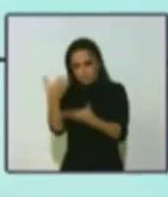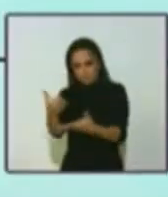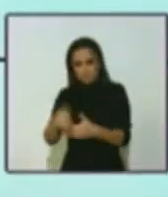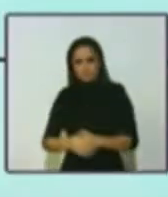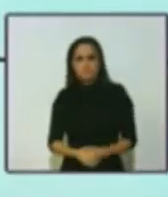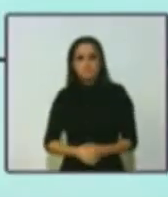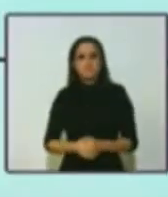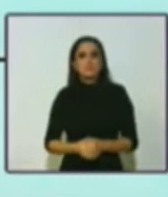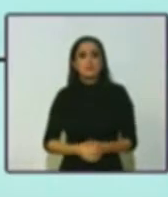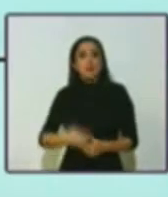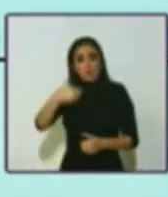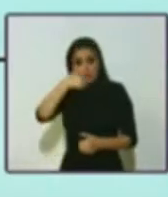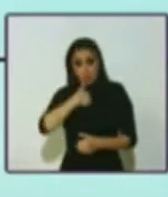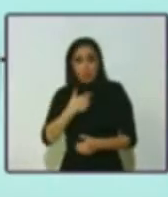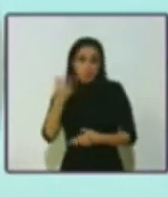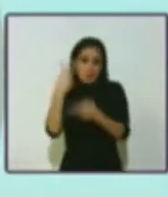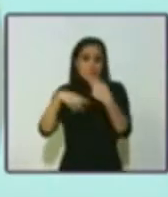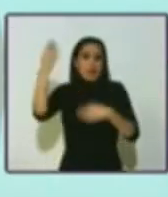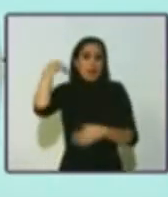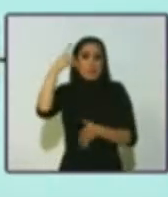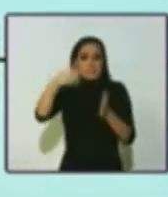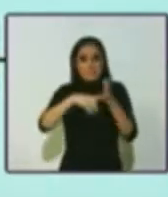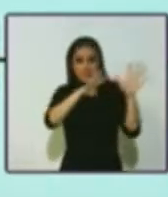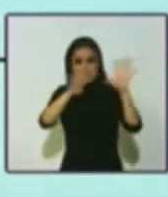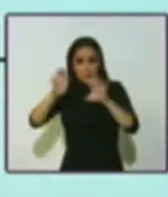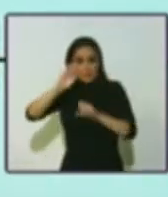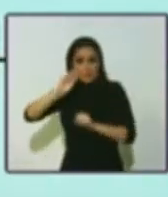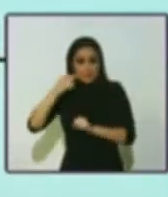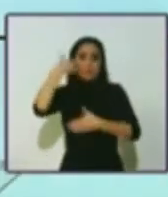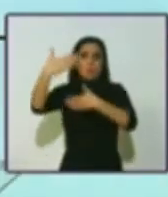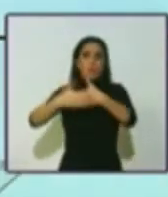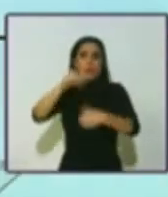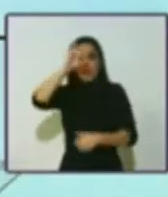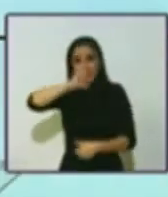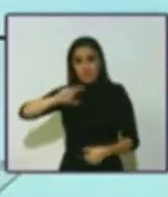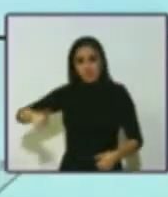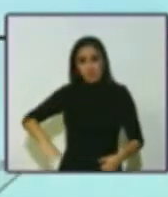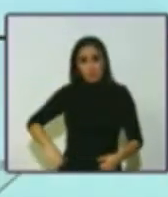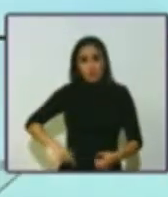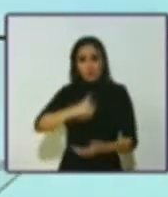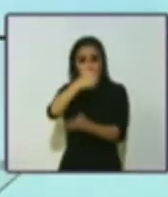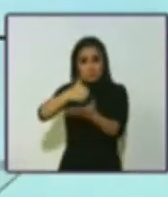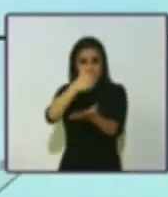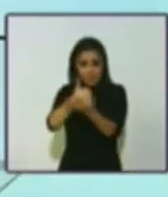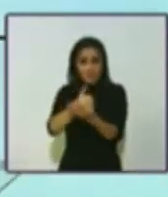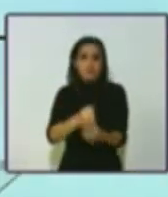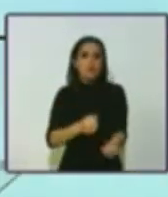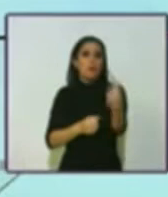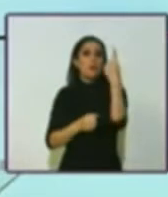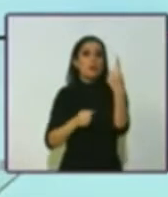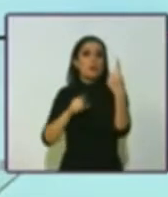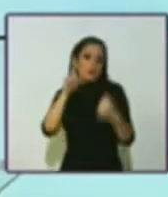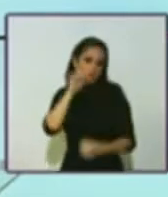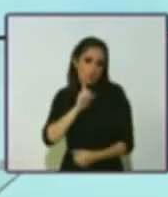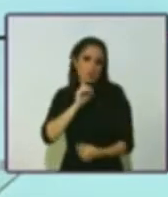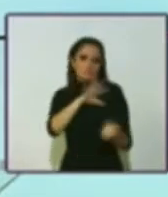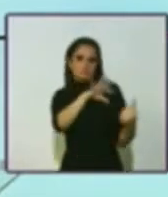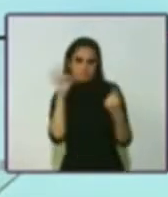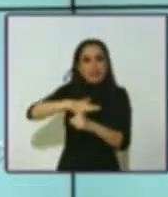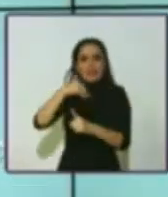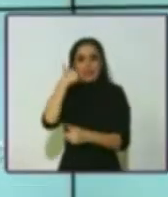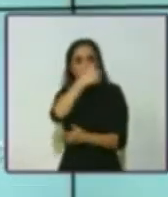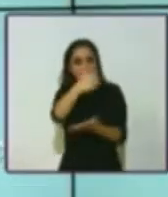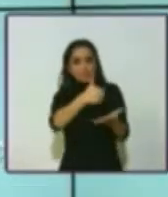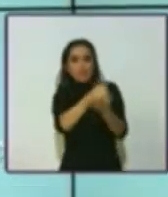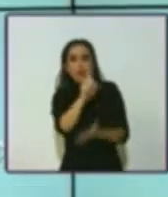muchos, muchísimos mexicanos, que muchísimos chilangos que adoramos en nuestra ciudad. Mira, el debate, yo así a